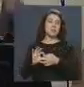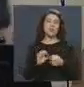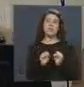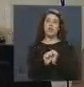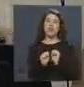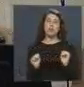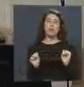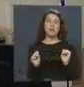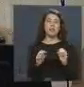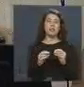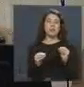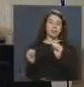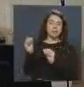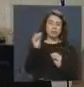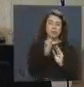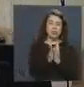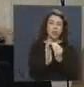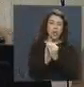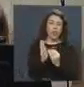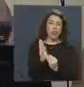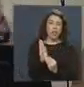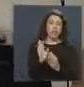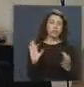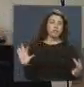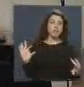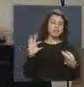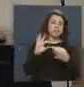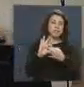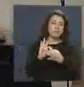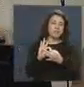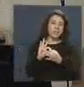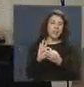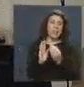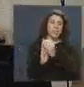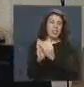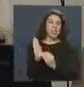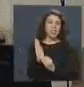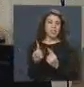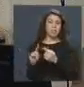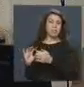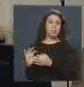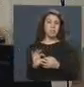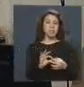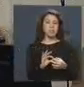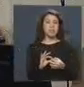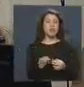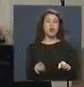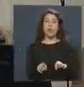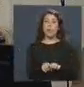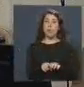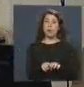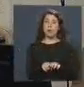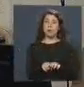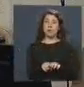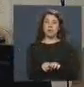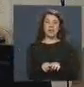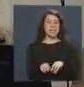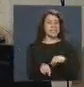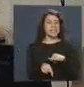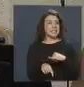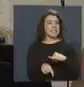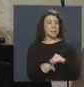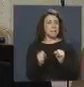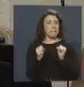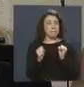ser integrados los datos ni conversar los datos unos con otros. Y por eso, aun cuando persista